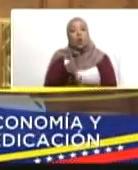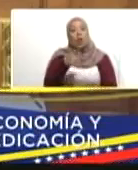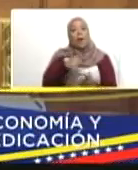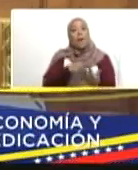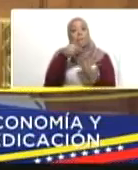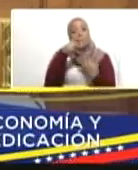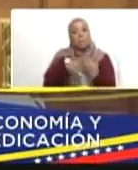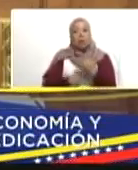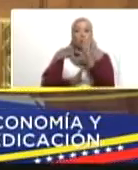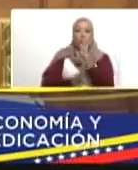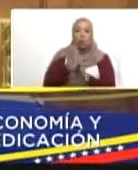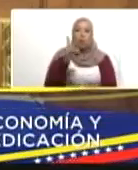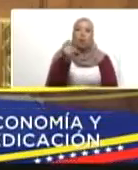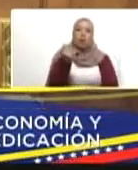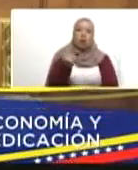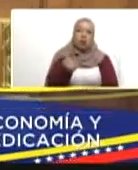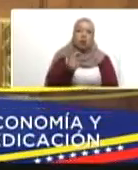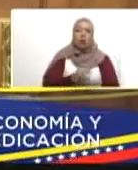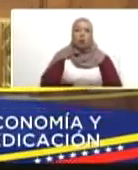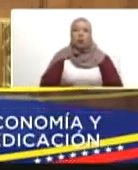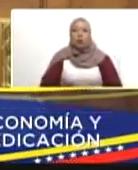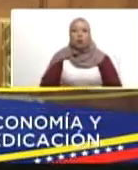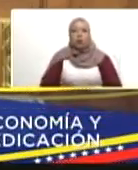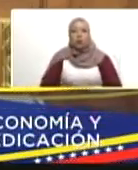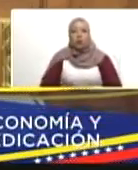plan de recuperación económica